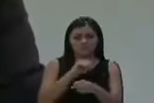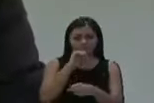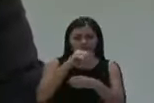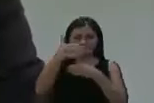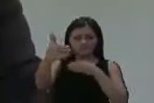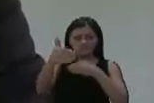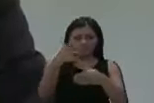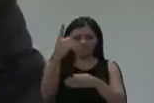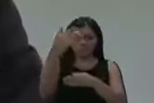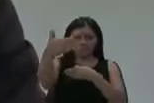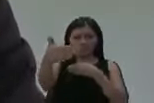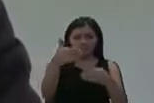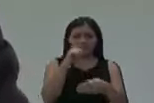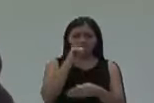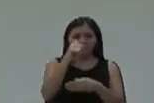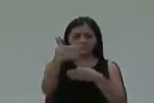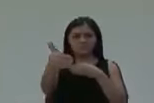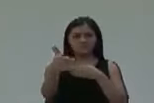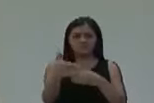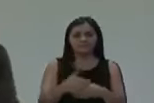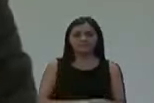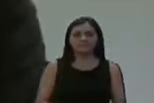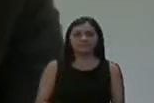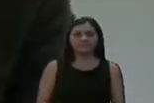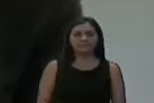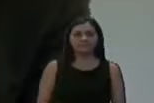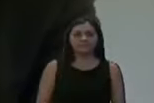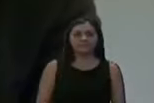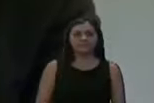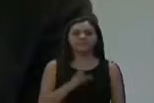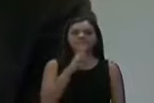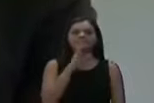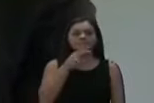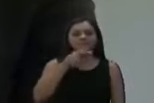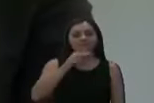verdad Bueno es hay que hacer tauna